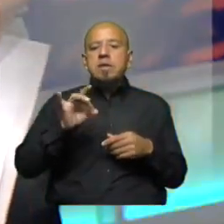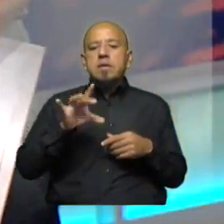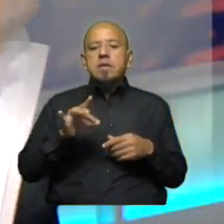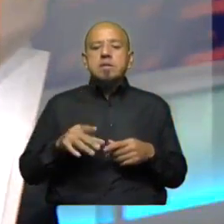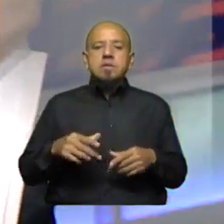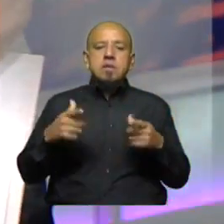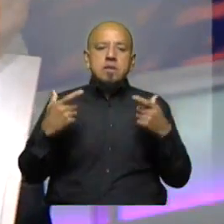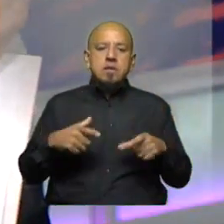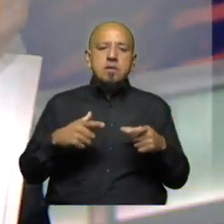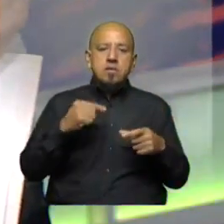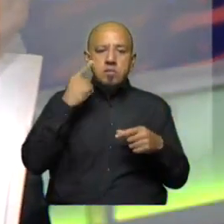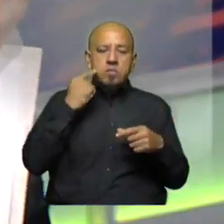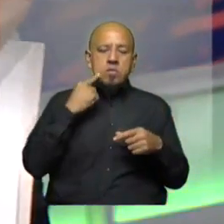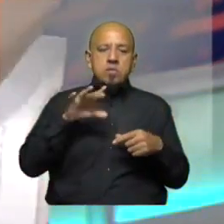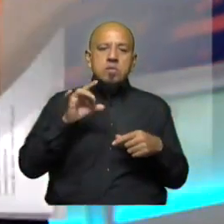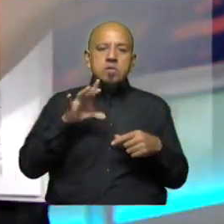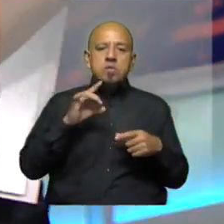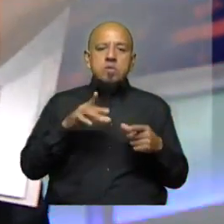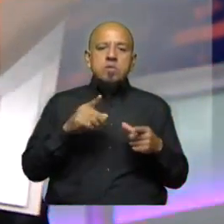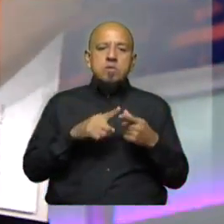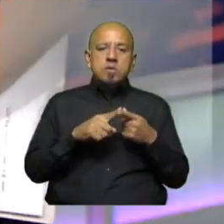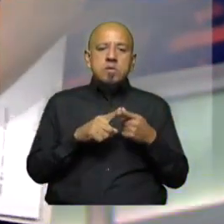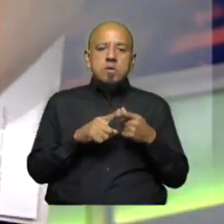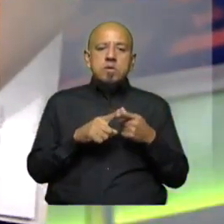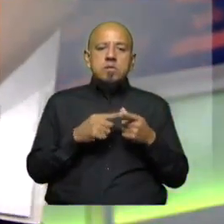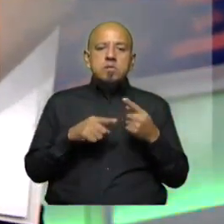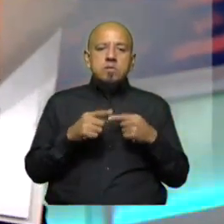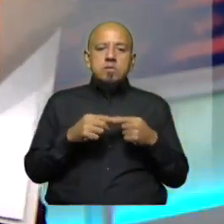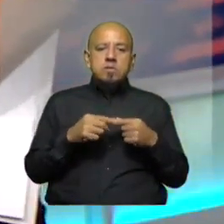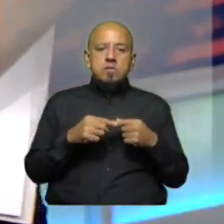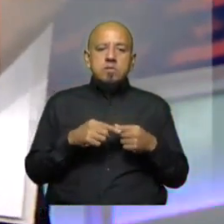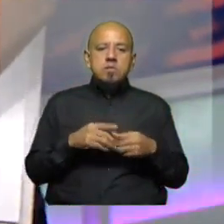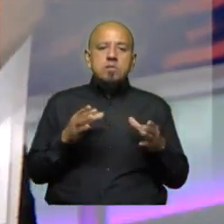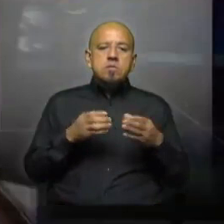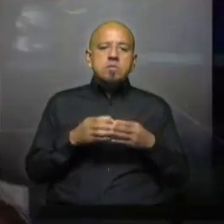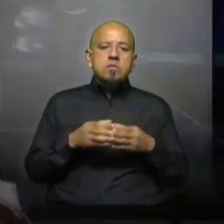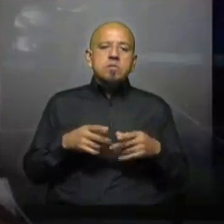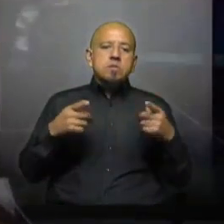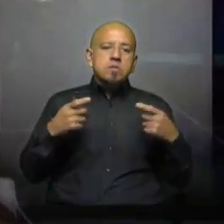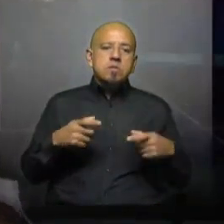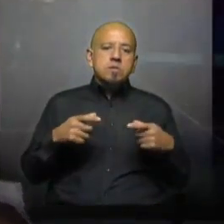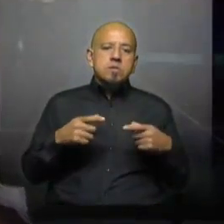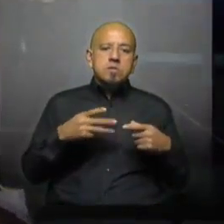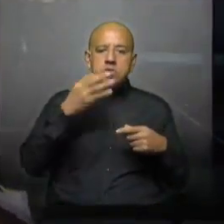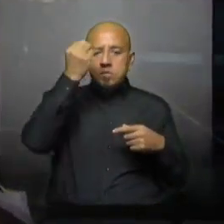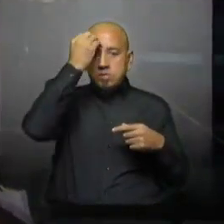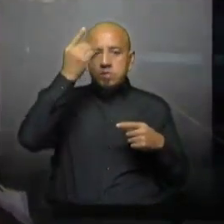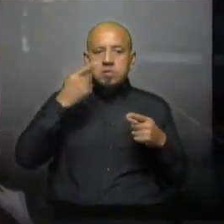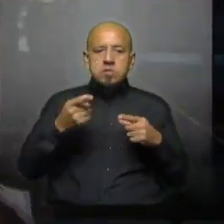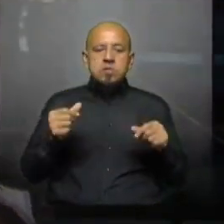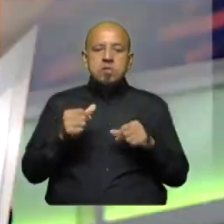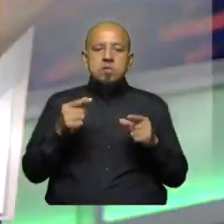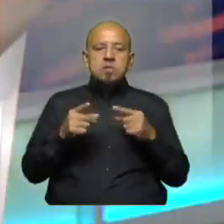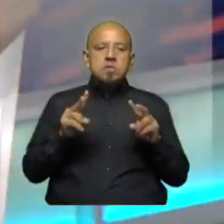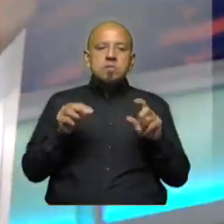ahí va, el disco número 15, ¿no? Y sí. Que son como... Banda de disco, digamos, de álbum, ¿no? De concepto, álbum. ¿Cómo se llevan con el